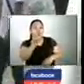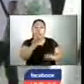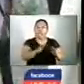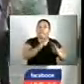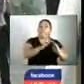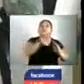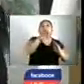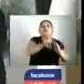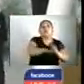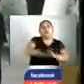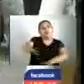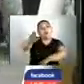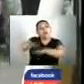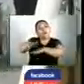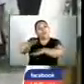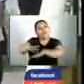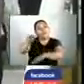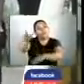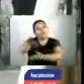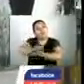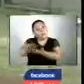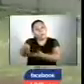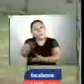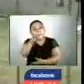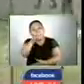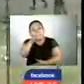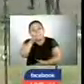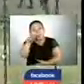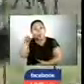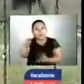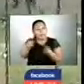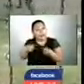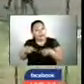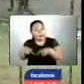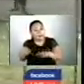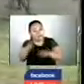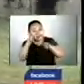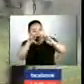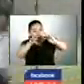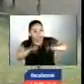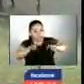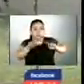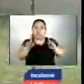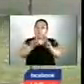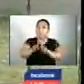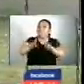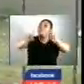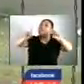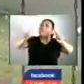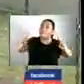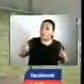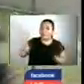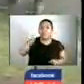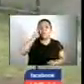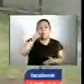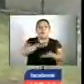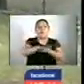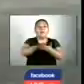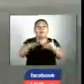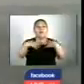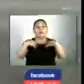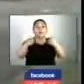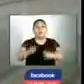e informar a las autoridades del centro escolar y continuar con las medidas de distanciamiento y bioseguridad.